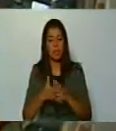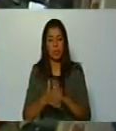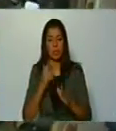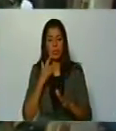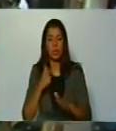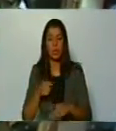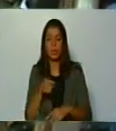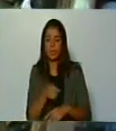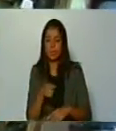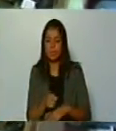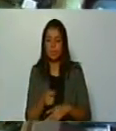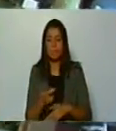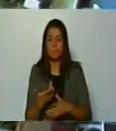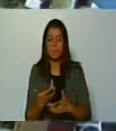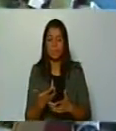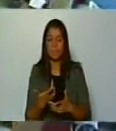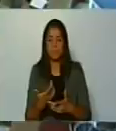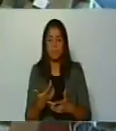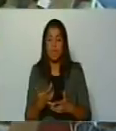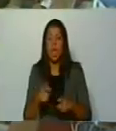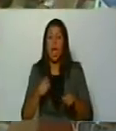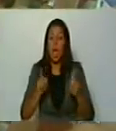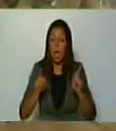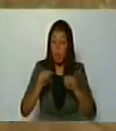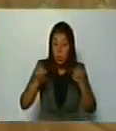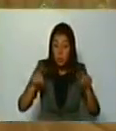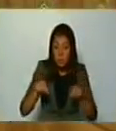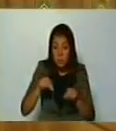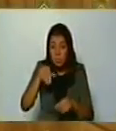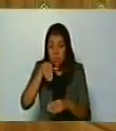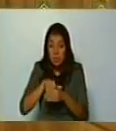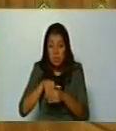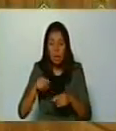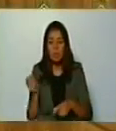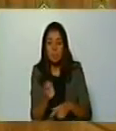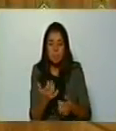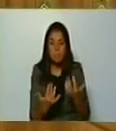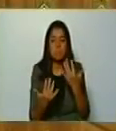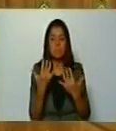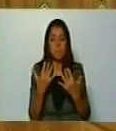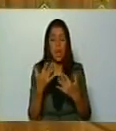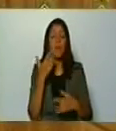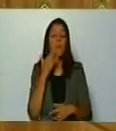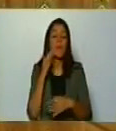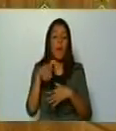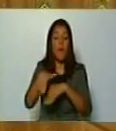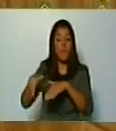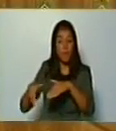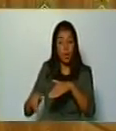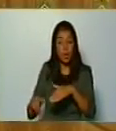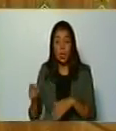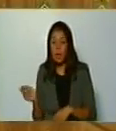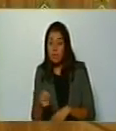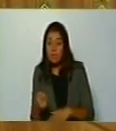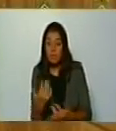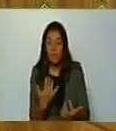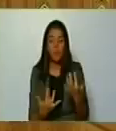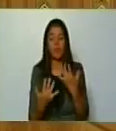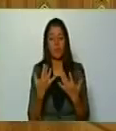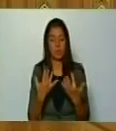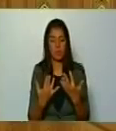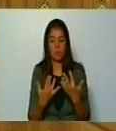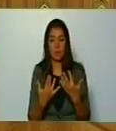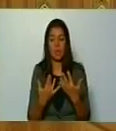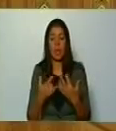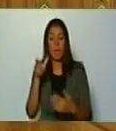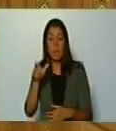de incendio de muchas de esas máquinas, porque lo hubo, particularmente en zona fronteriza. Ya él lo prefiguraba de la